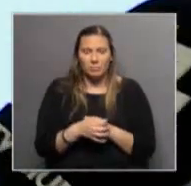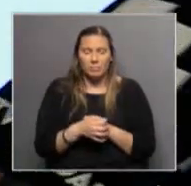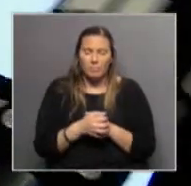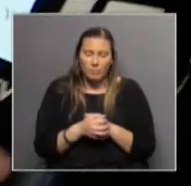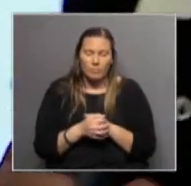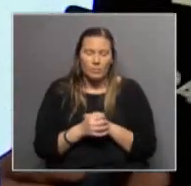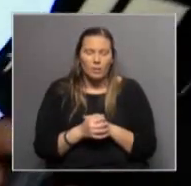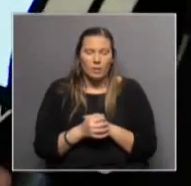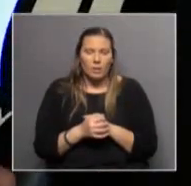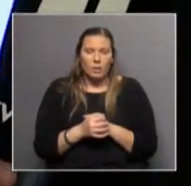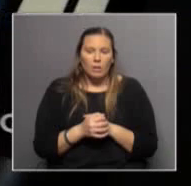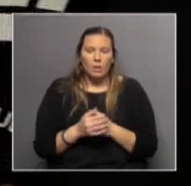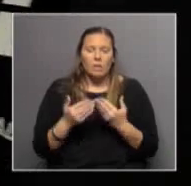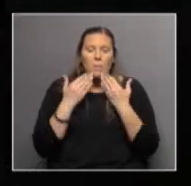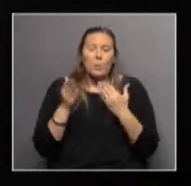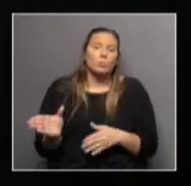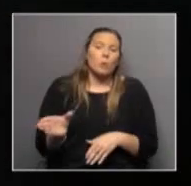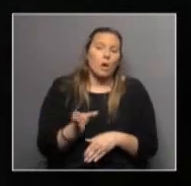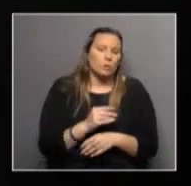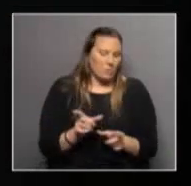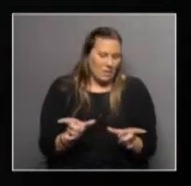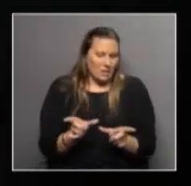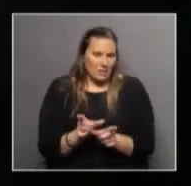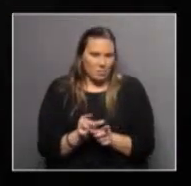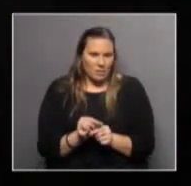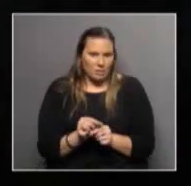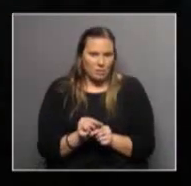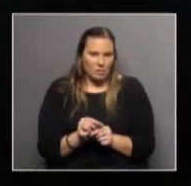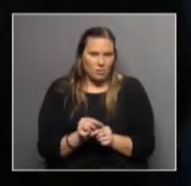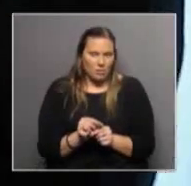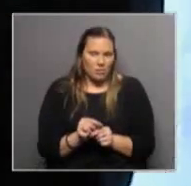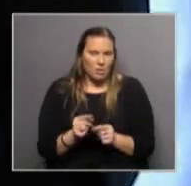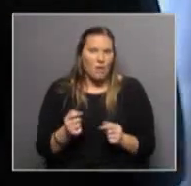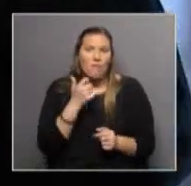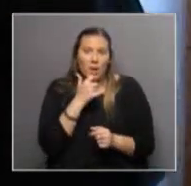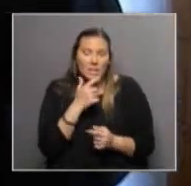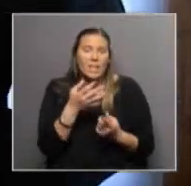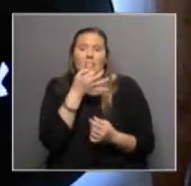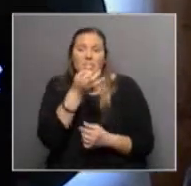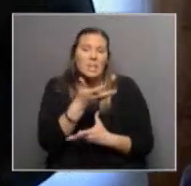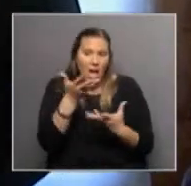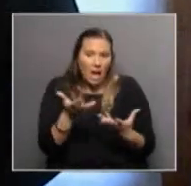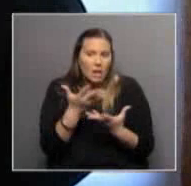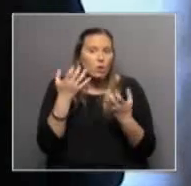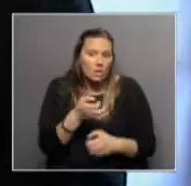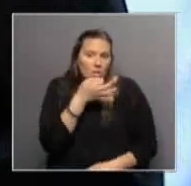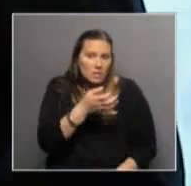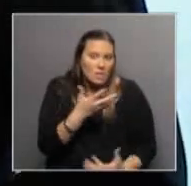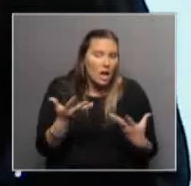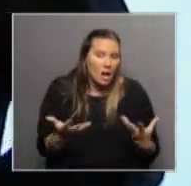Claro. A todos les pregunto en general, porque estamos cerrando, si hay algo que no hayamos dicho y que quieran